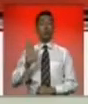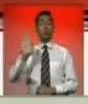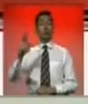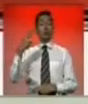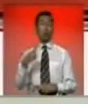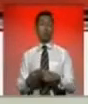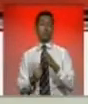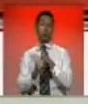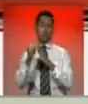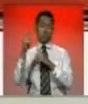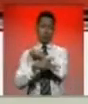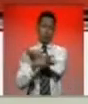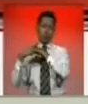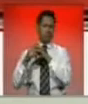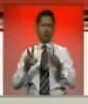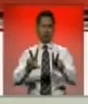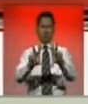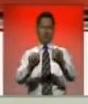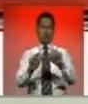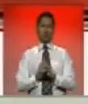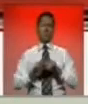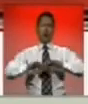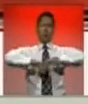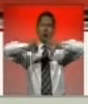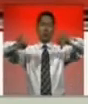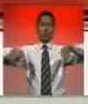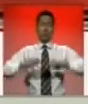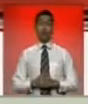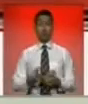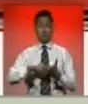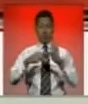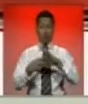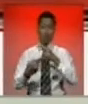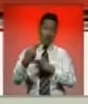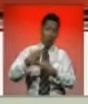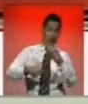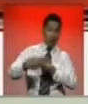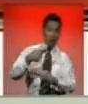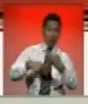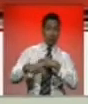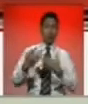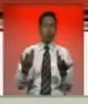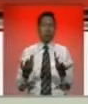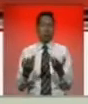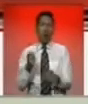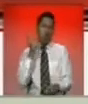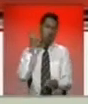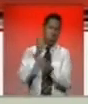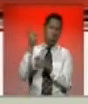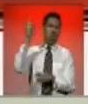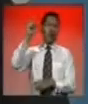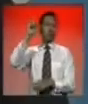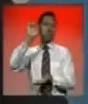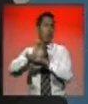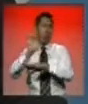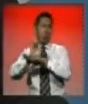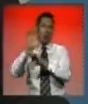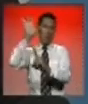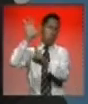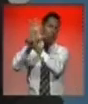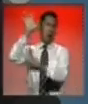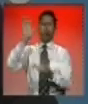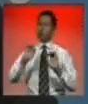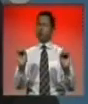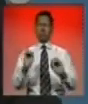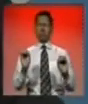Giannuzzelli. Patricio Rivera explicó que no se trataba de una negociación lesiva a los intereses del país. En